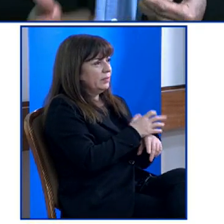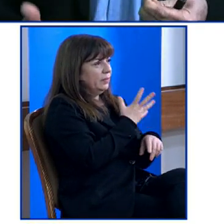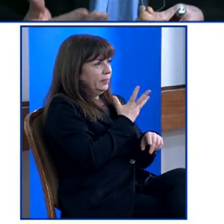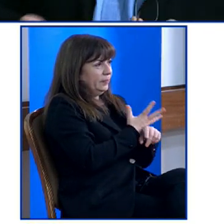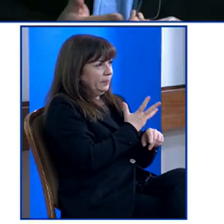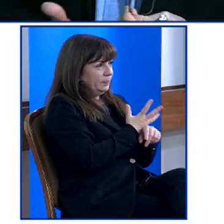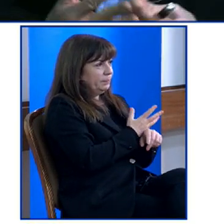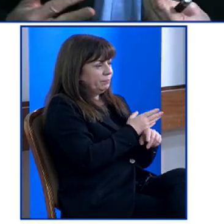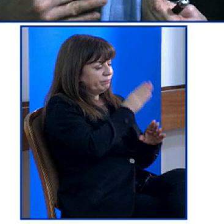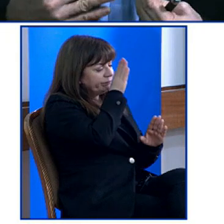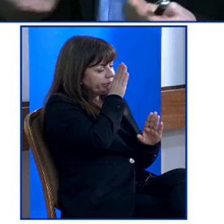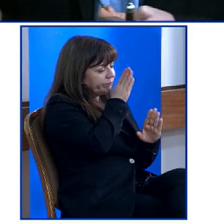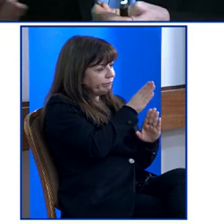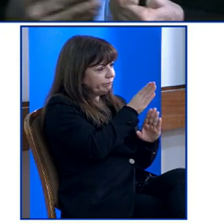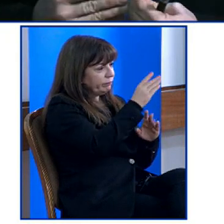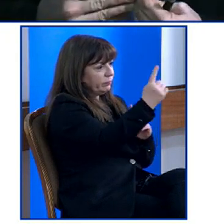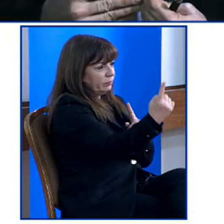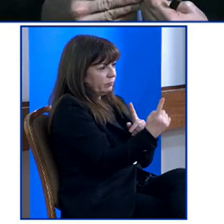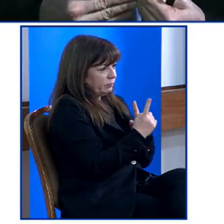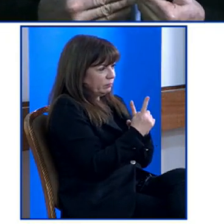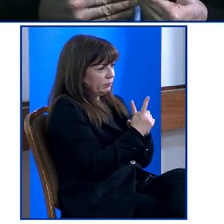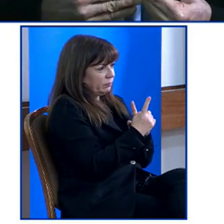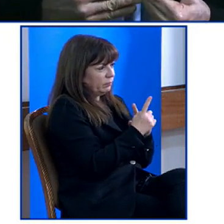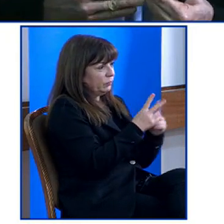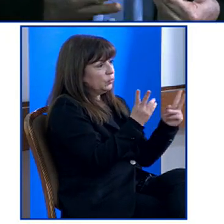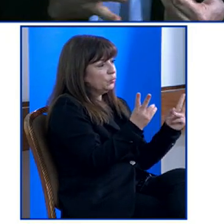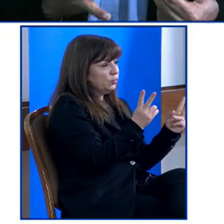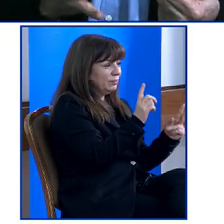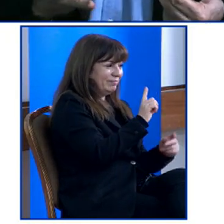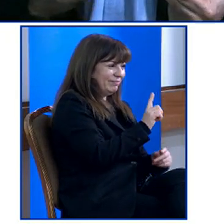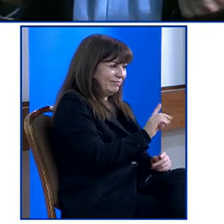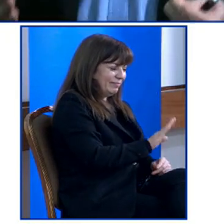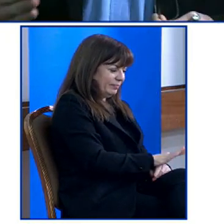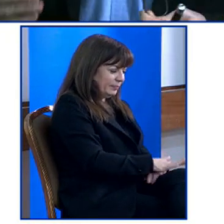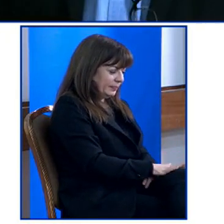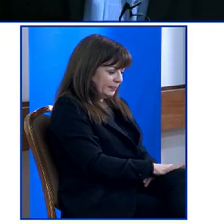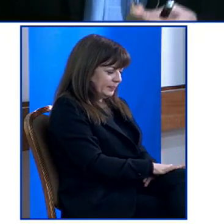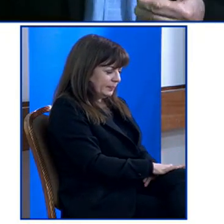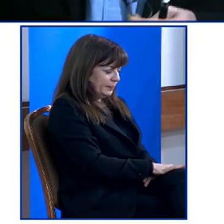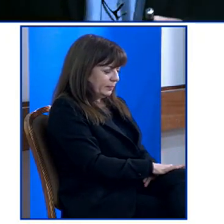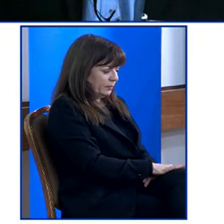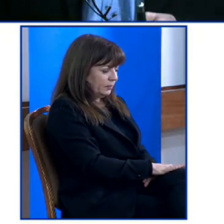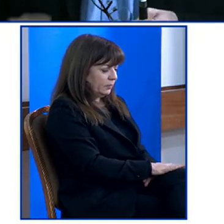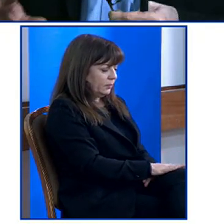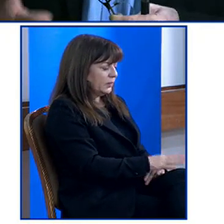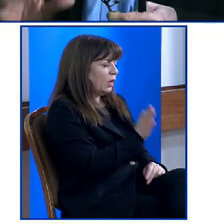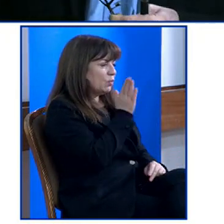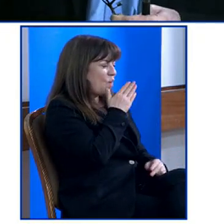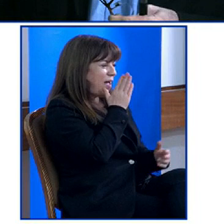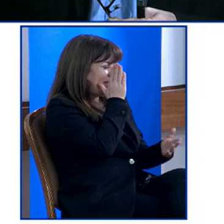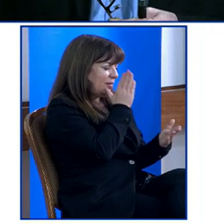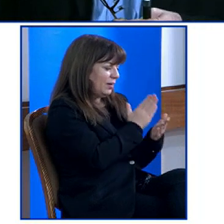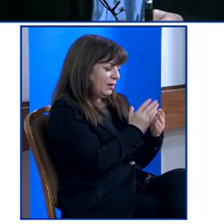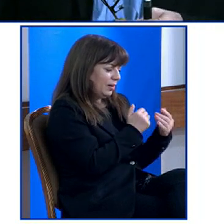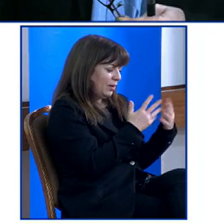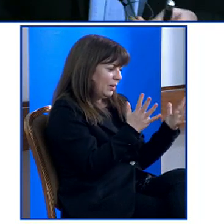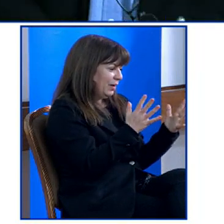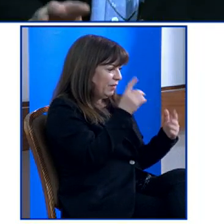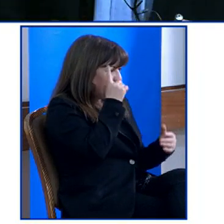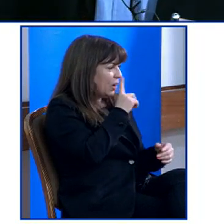una decisión del paciente que puede ser, bueno, no es una decisión libre, pero hay algo que ocurre